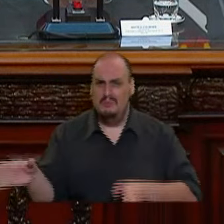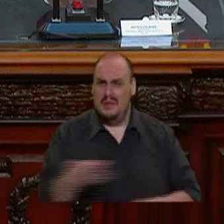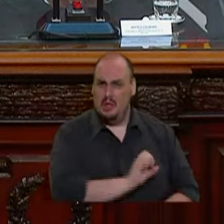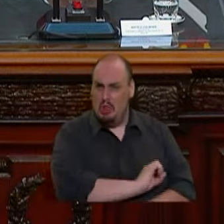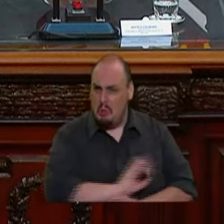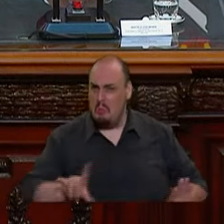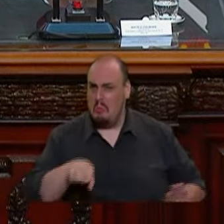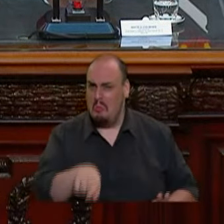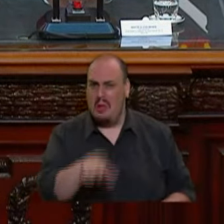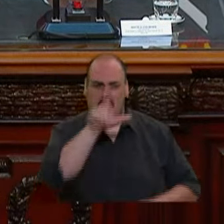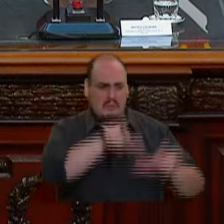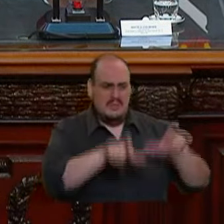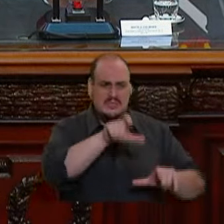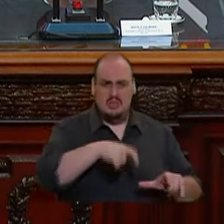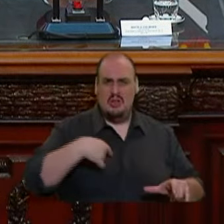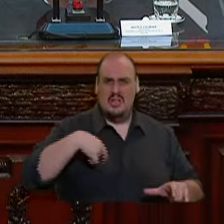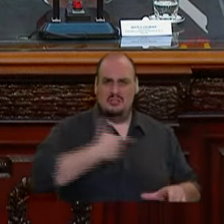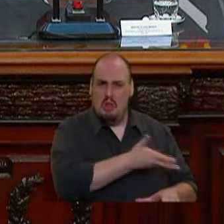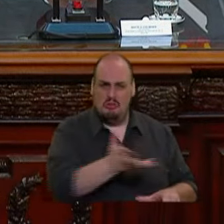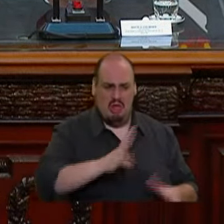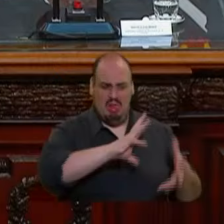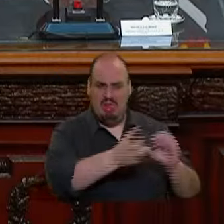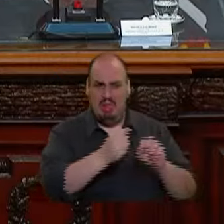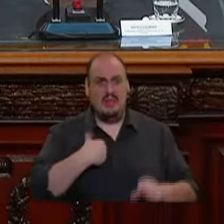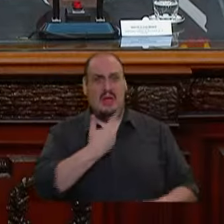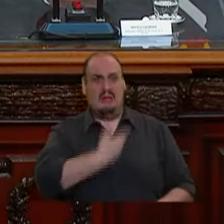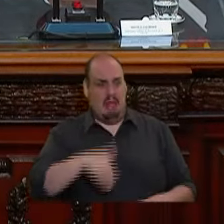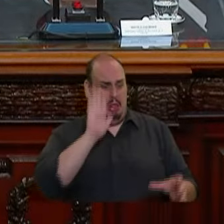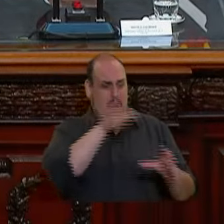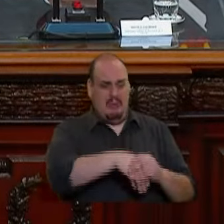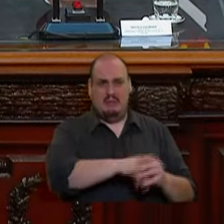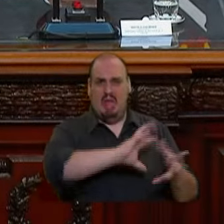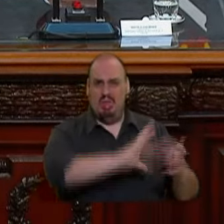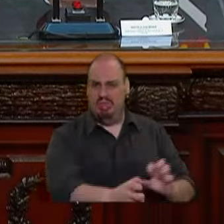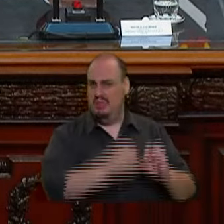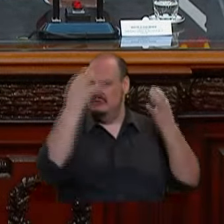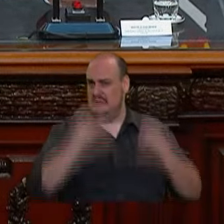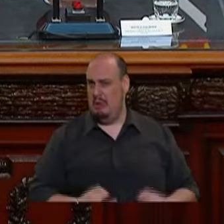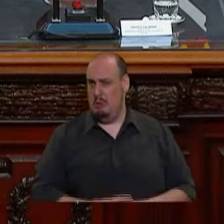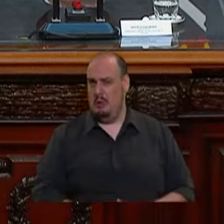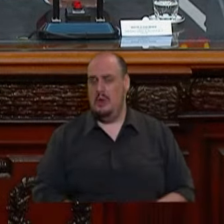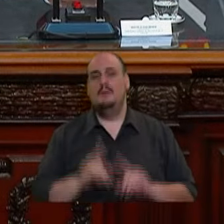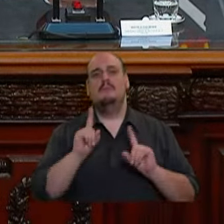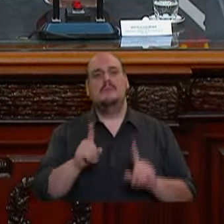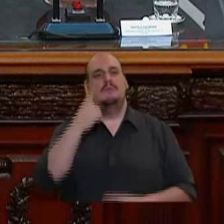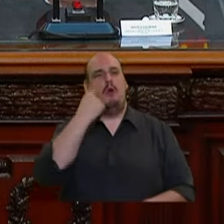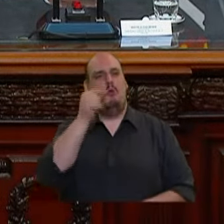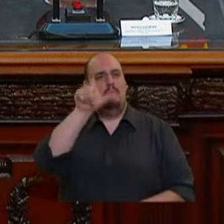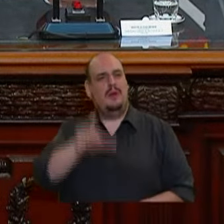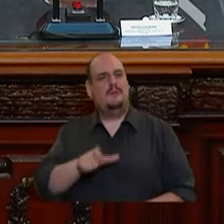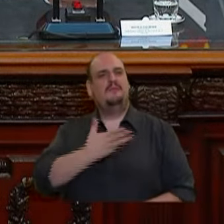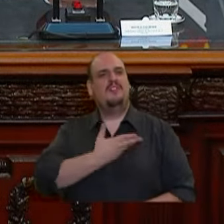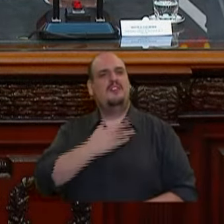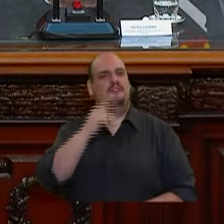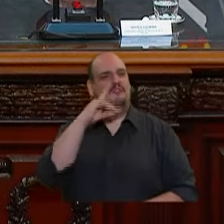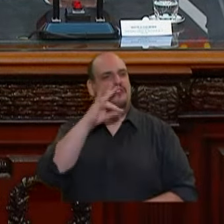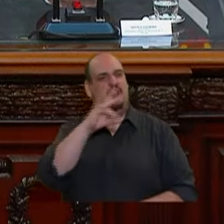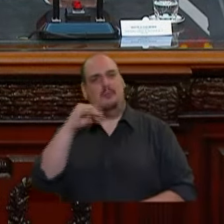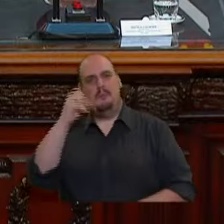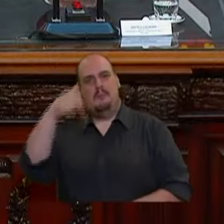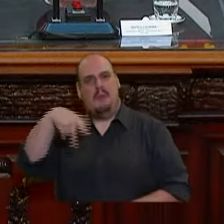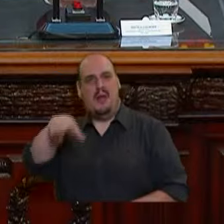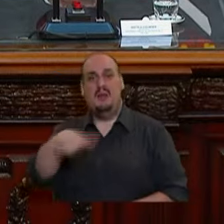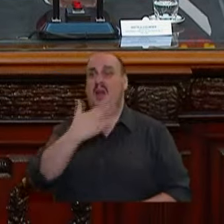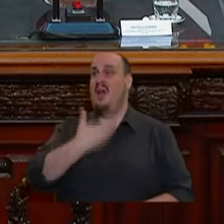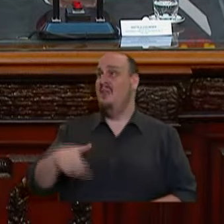cada aspecto de la vida social en que se entromete. Tal como señalara Milton Friedman, nada bueno del Estado se puede